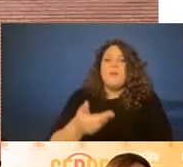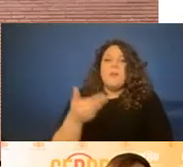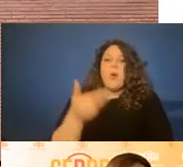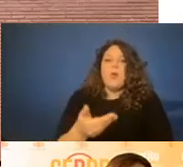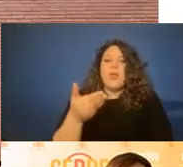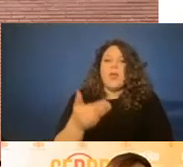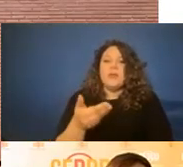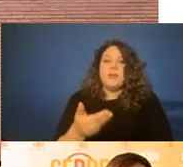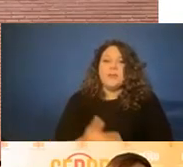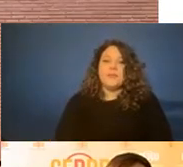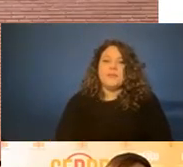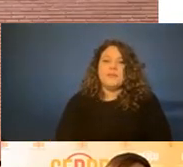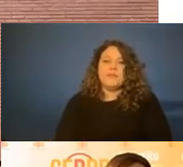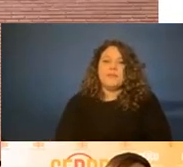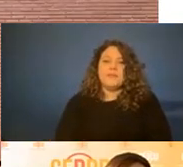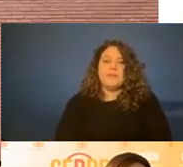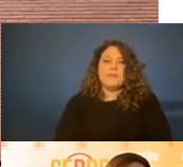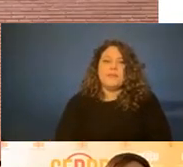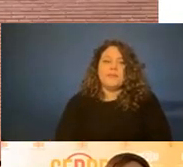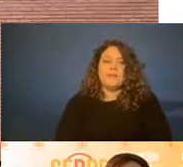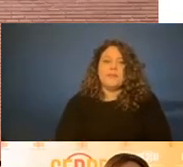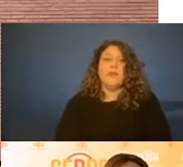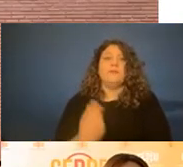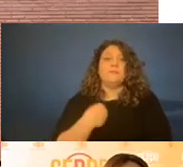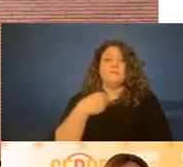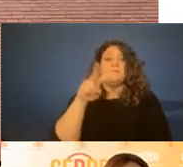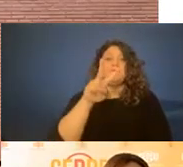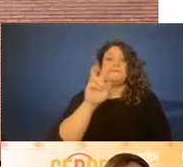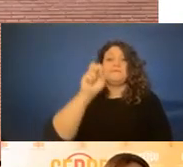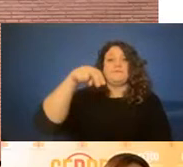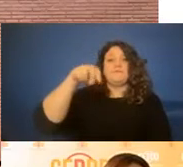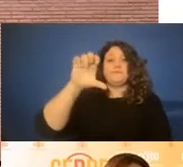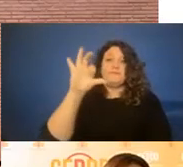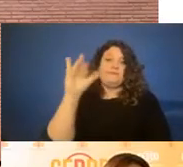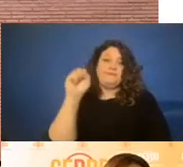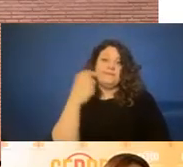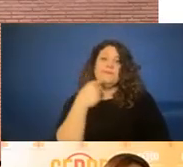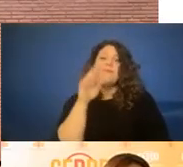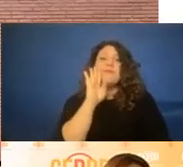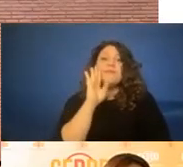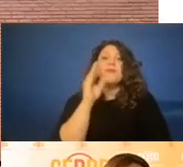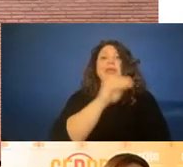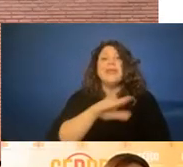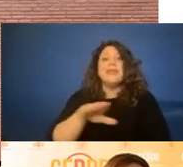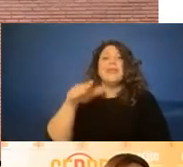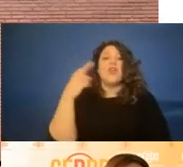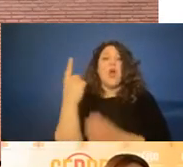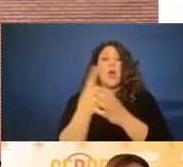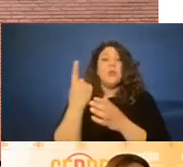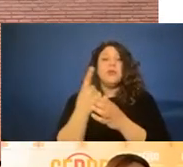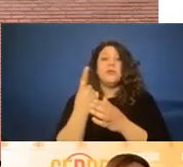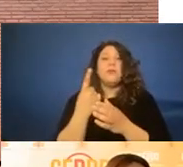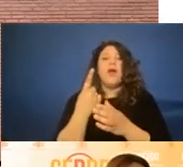último. Como dijo antes Vanessa, los niños con trastorno del espectro del autismo van muchísimo